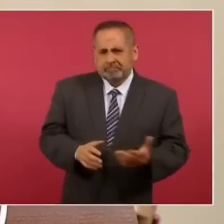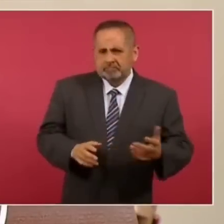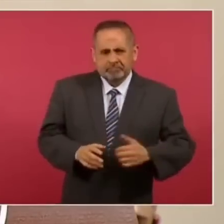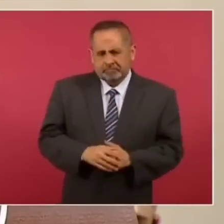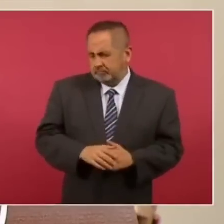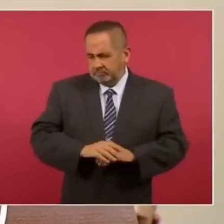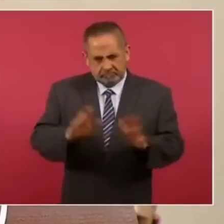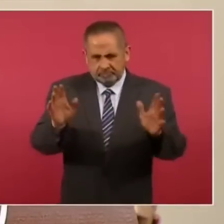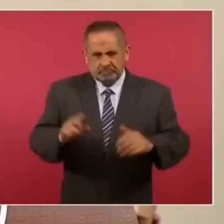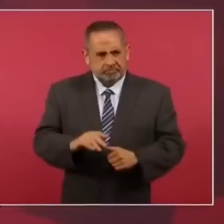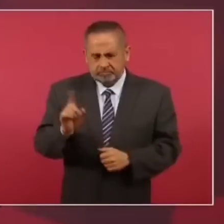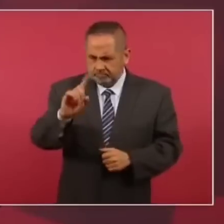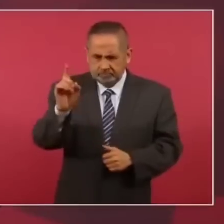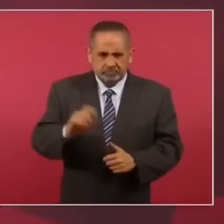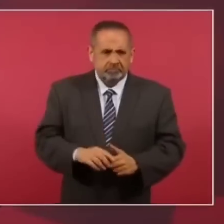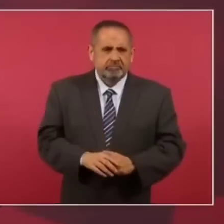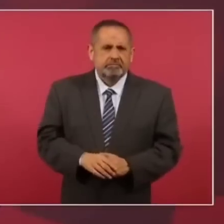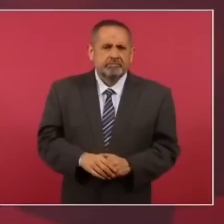No,